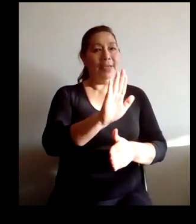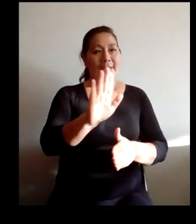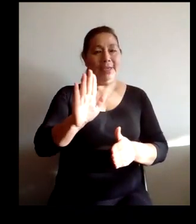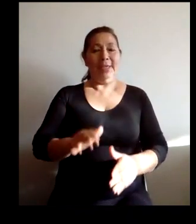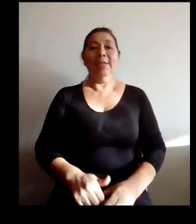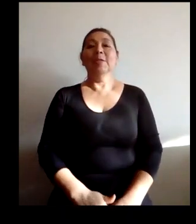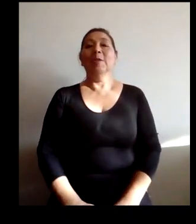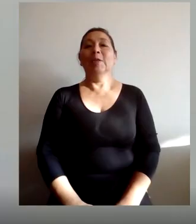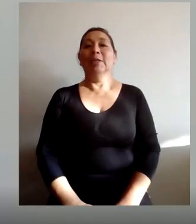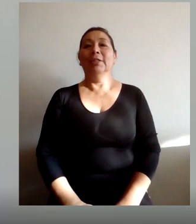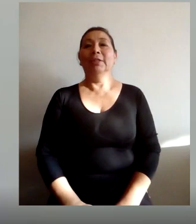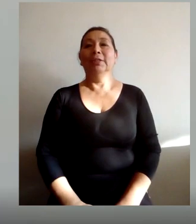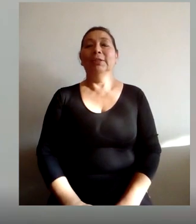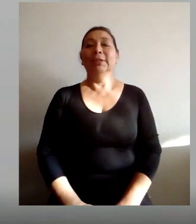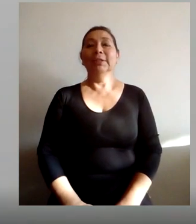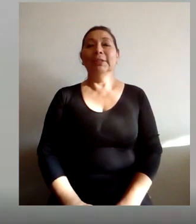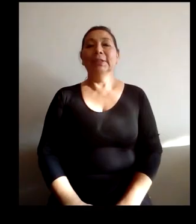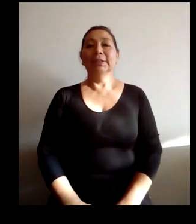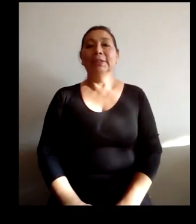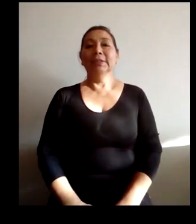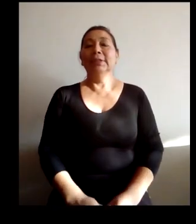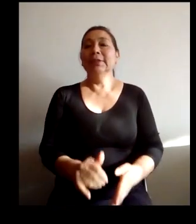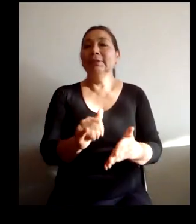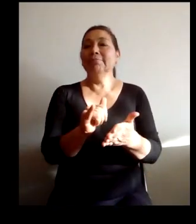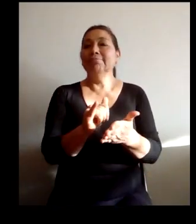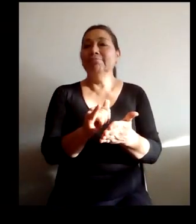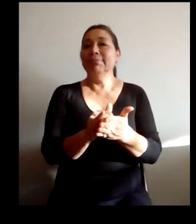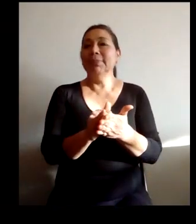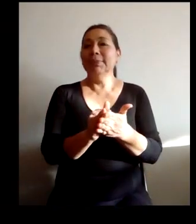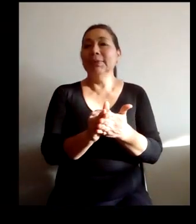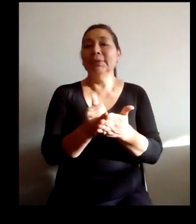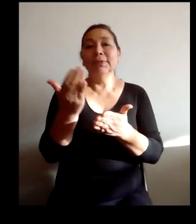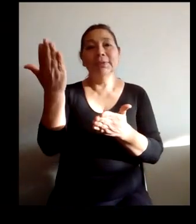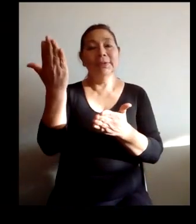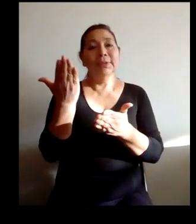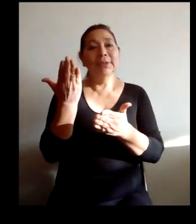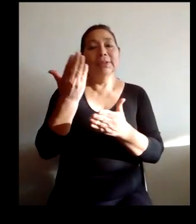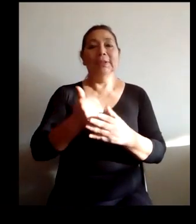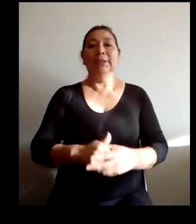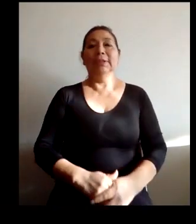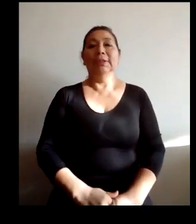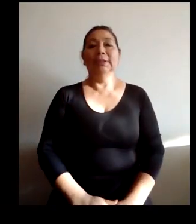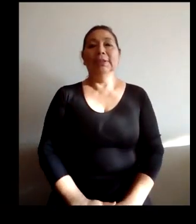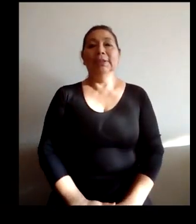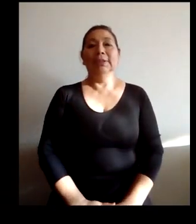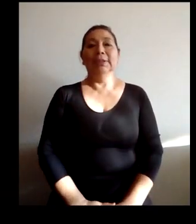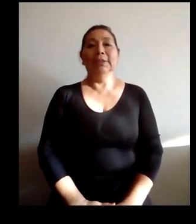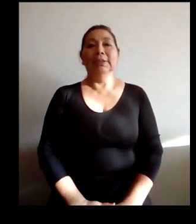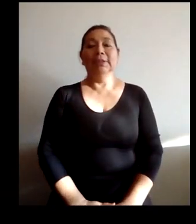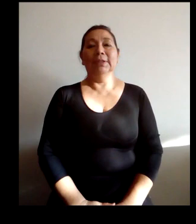para ello, dicha sala lo siguiente, de que se aprecia en auto la